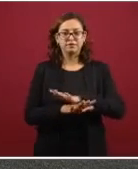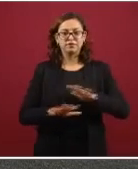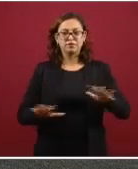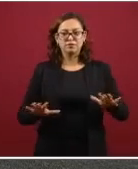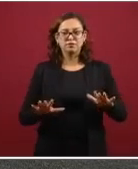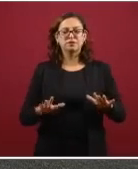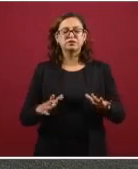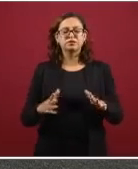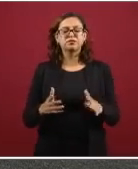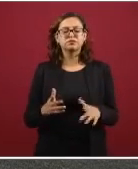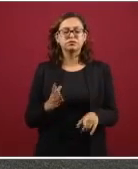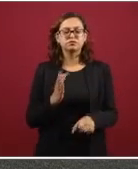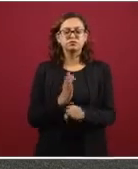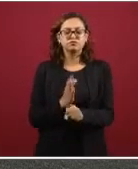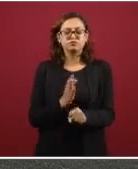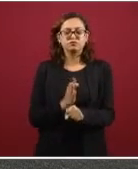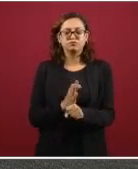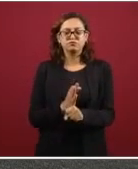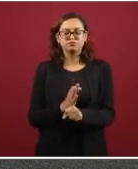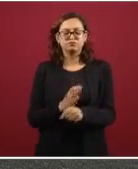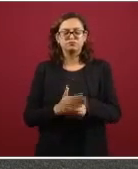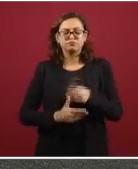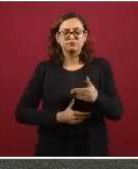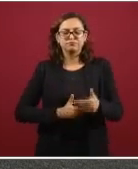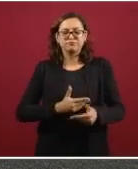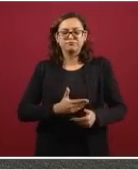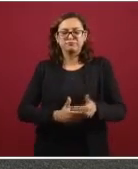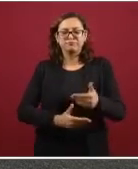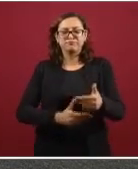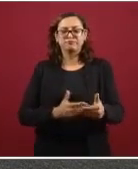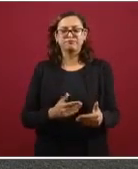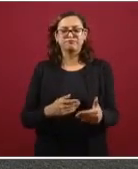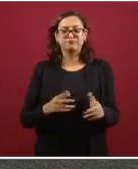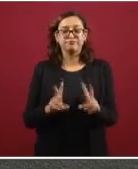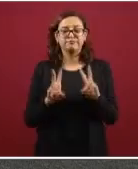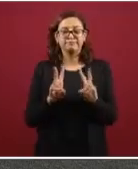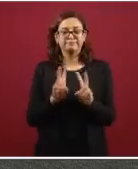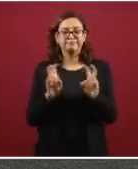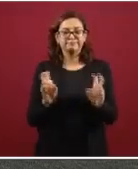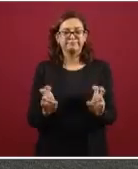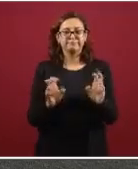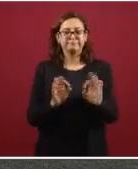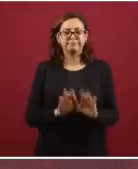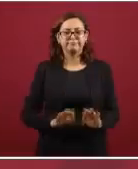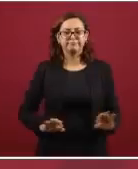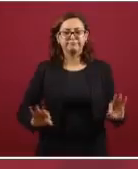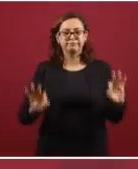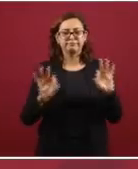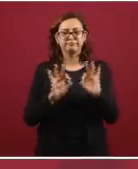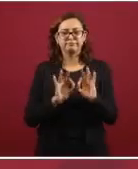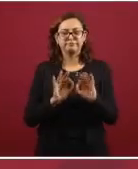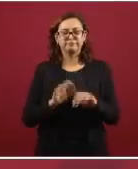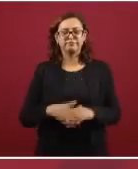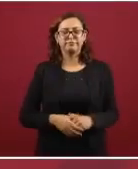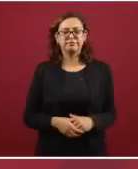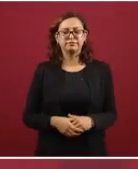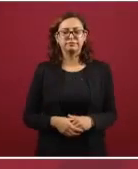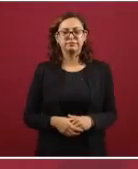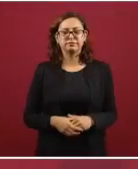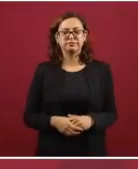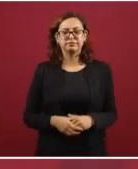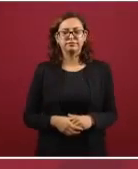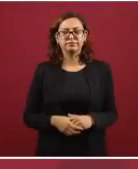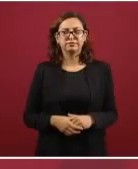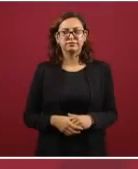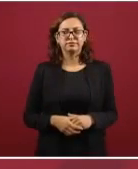en este tema tan importante, sin dejar de